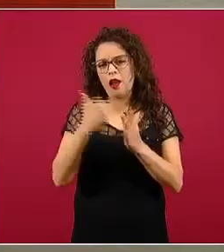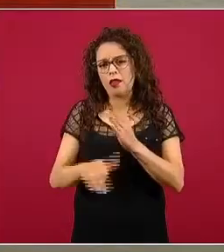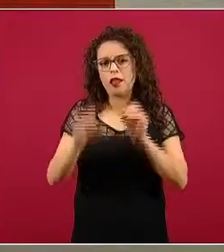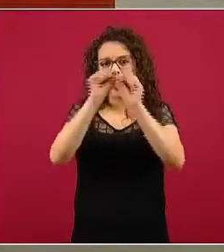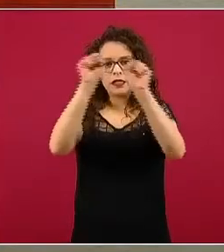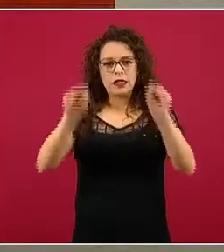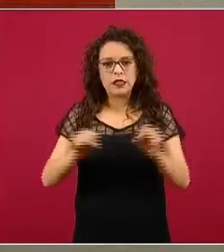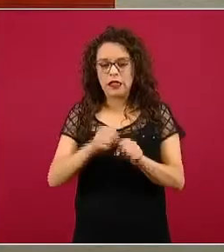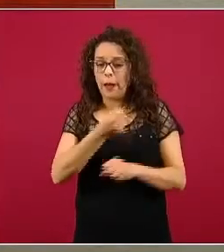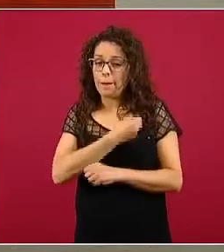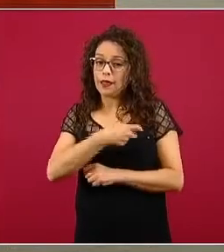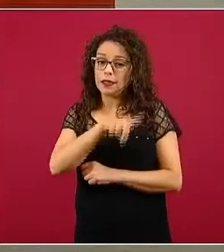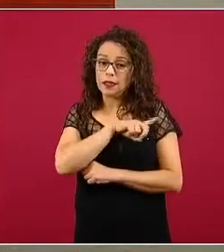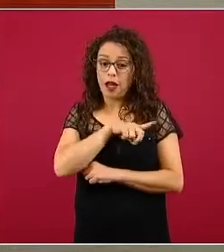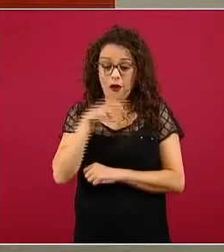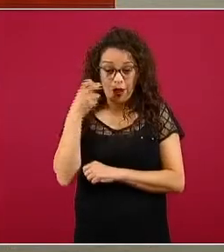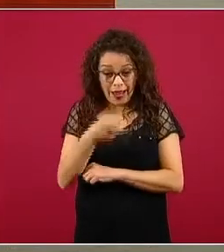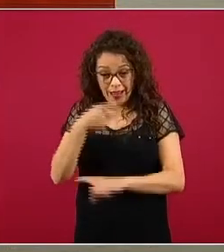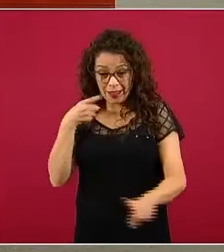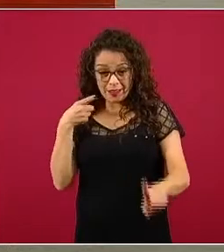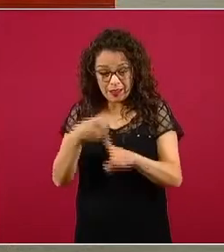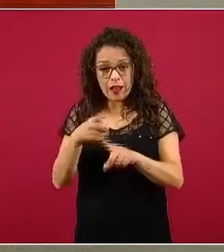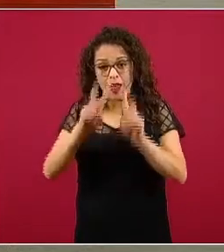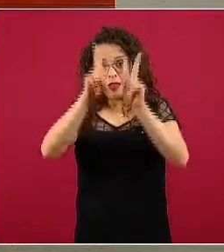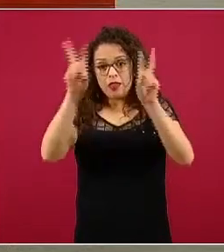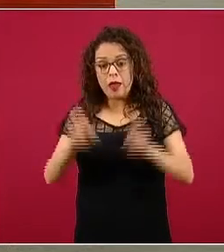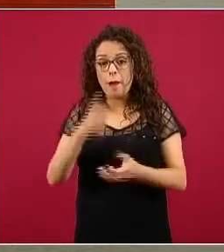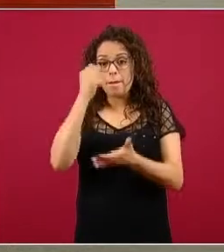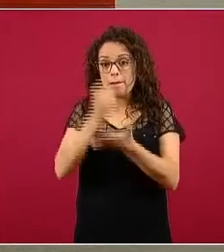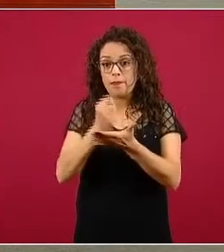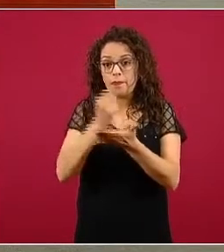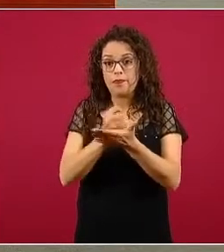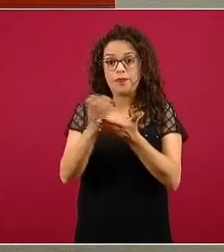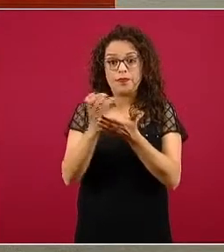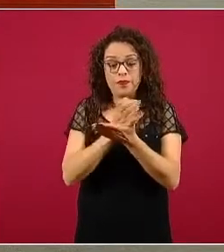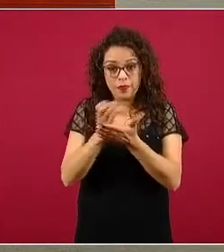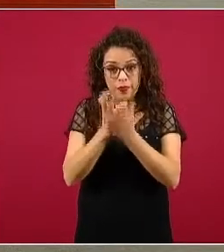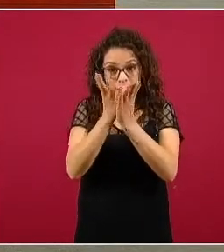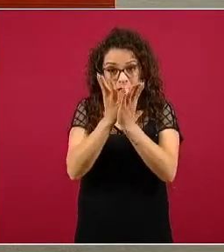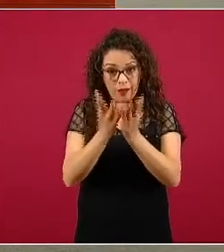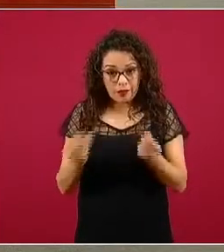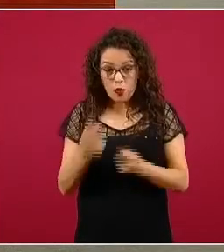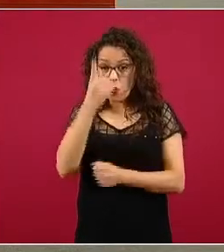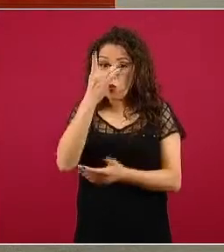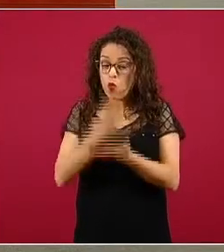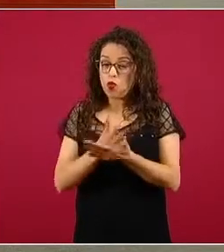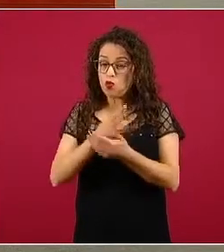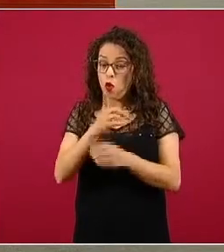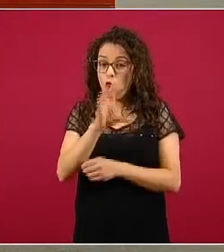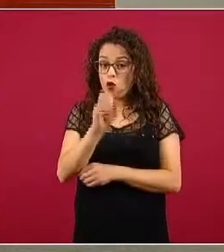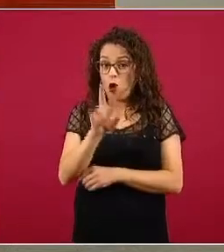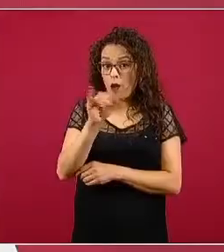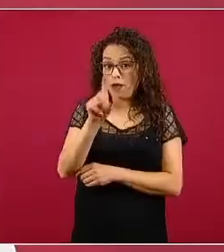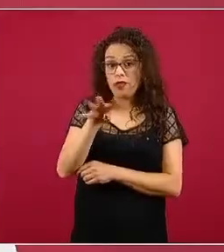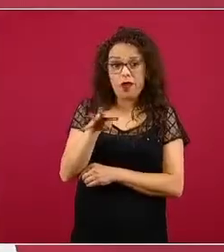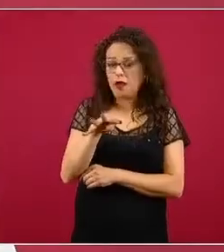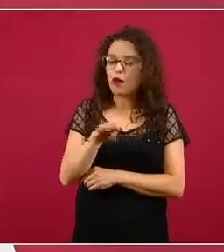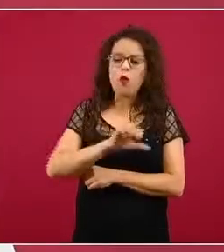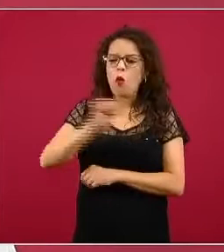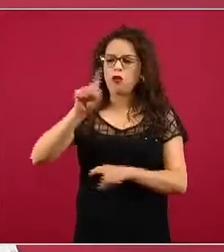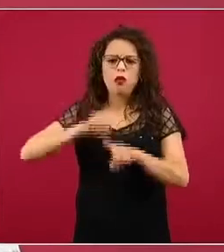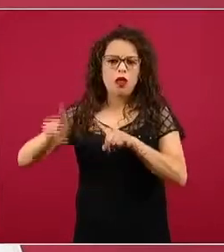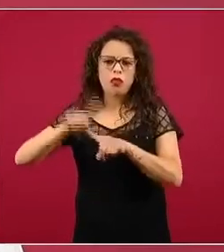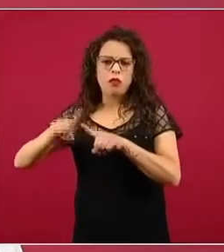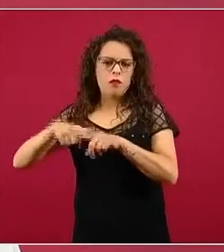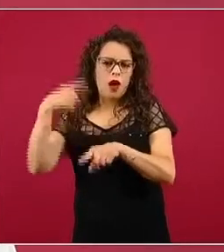ver con el tema de la rehabilitación, y no solamente en el marco de COVID-19, sino pues de todas las enfermedades que